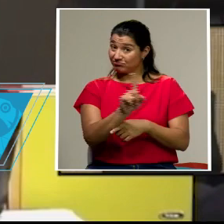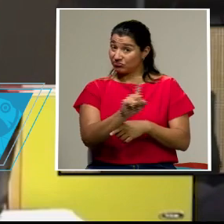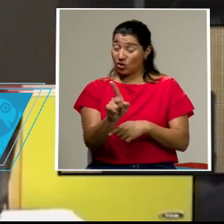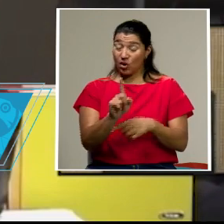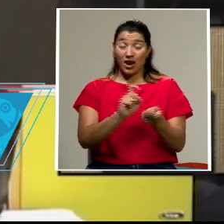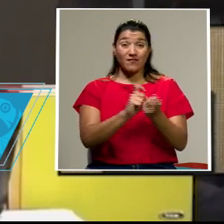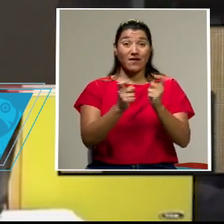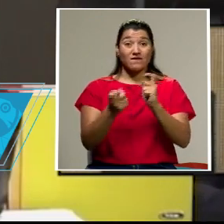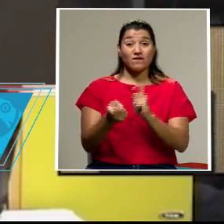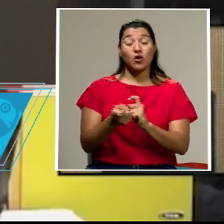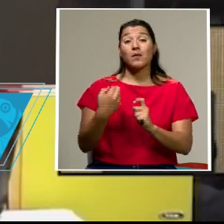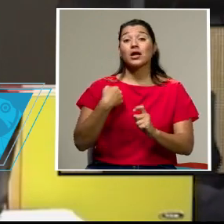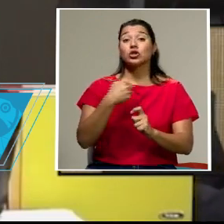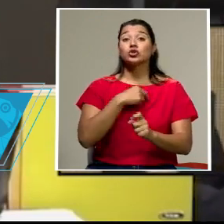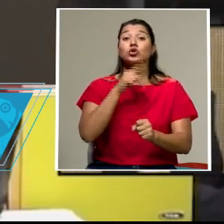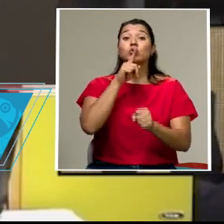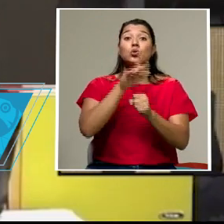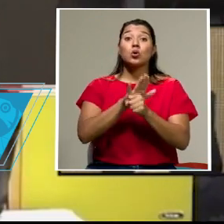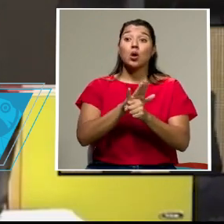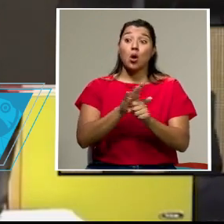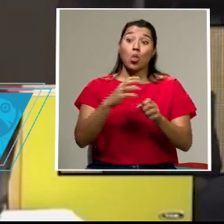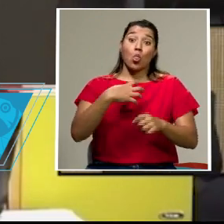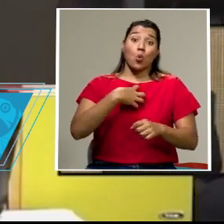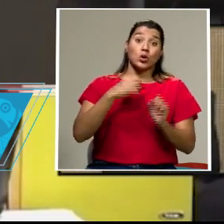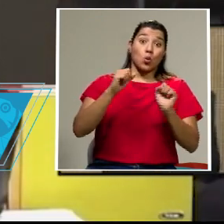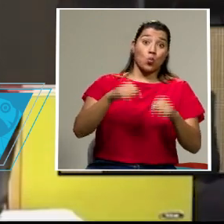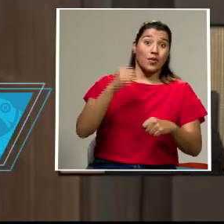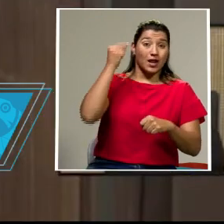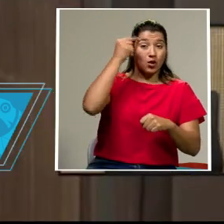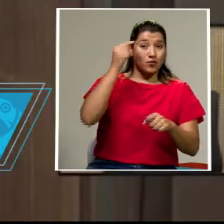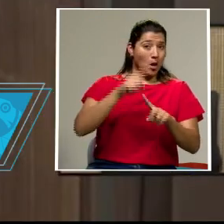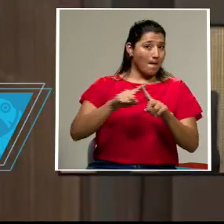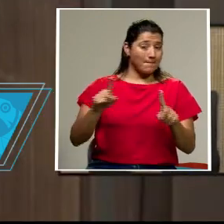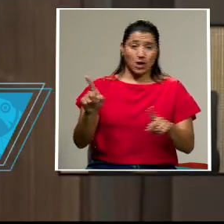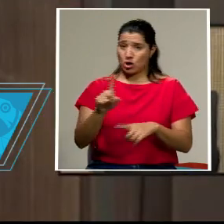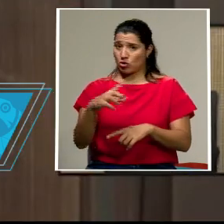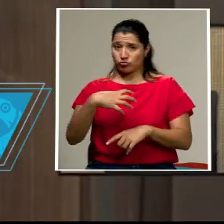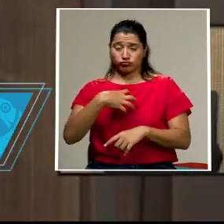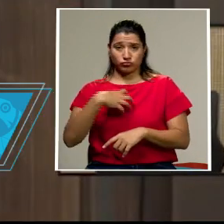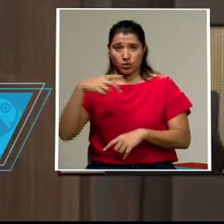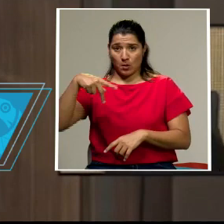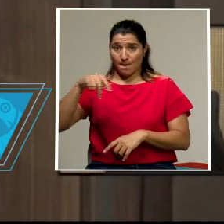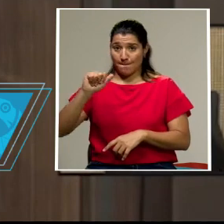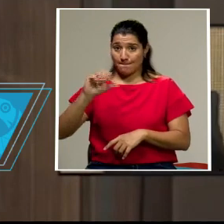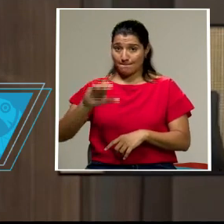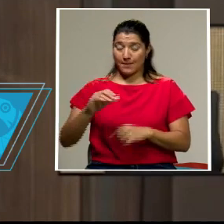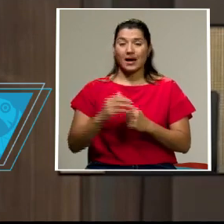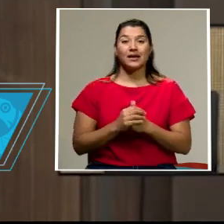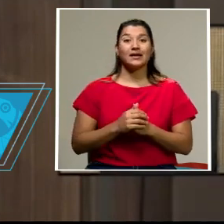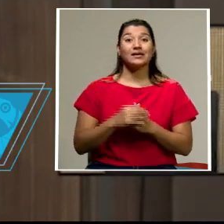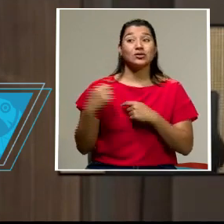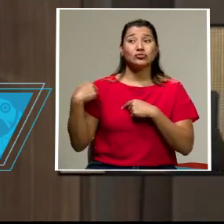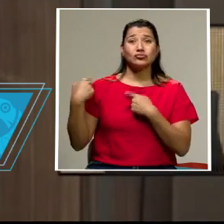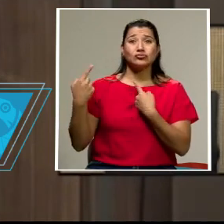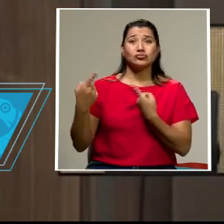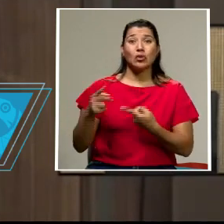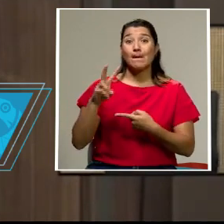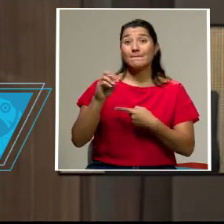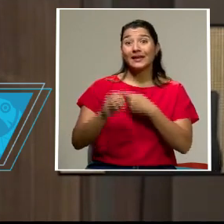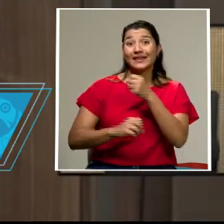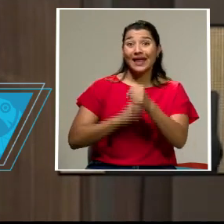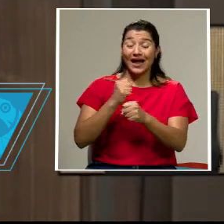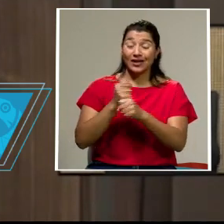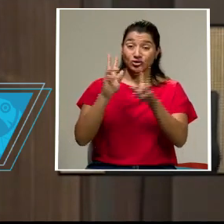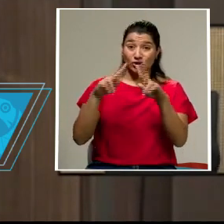público que prometimos, así que podrá ser del gobierno, pero no de Acción Ciudadana. Después de 20 años de existencia del partido Acción